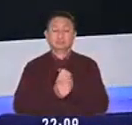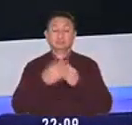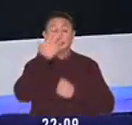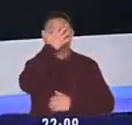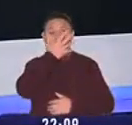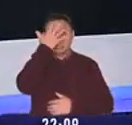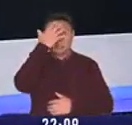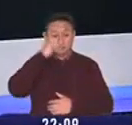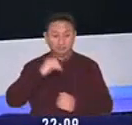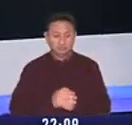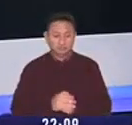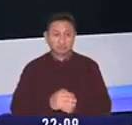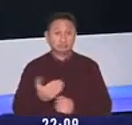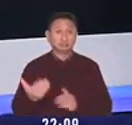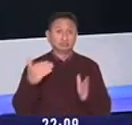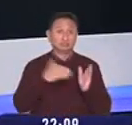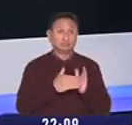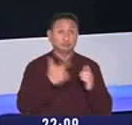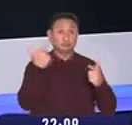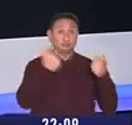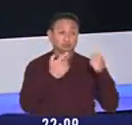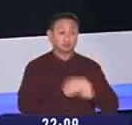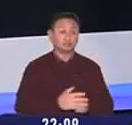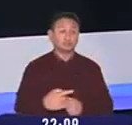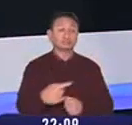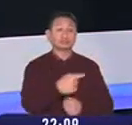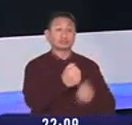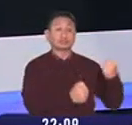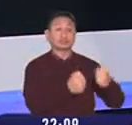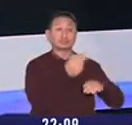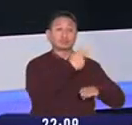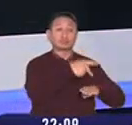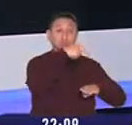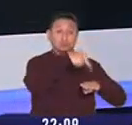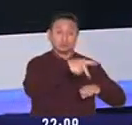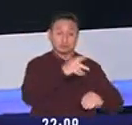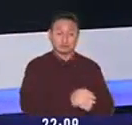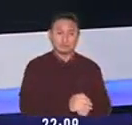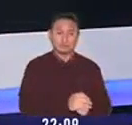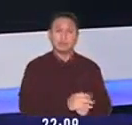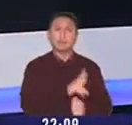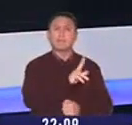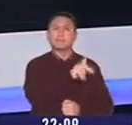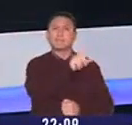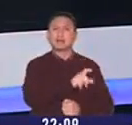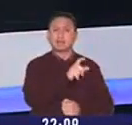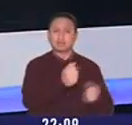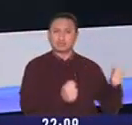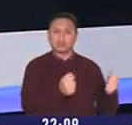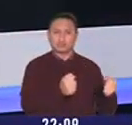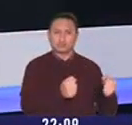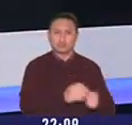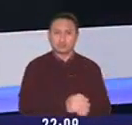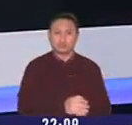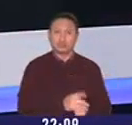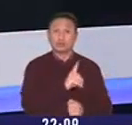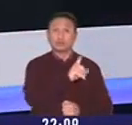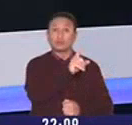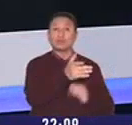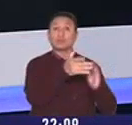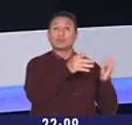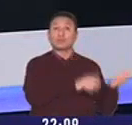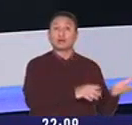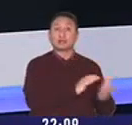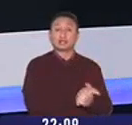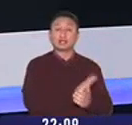Esmeralda, se dio un nuevo ataque armado contra un vehículo de la prefectura donde viajaban tres trabajadores. El hecho dejó un muerto.